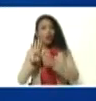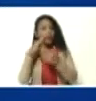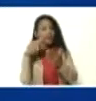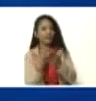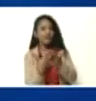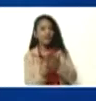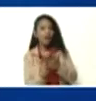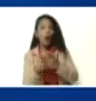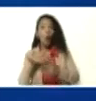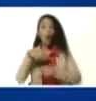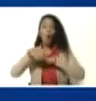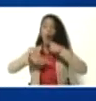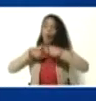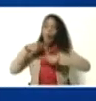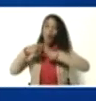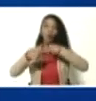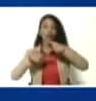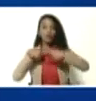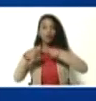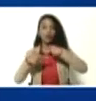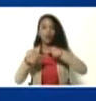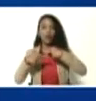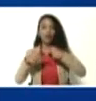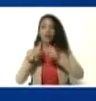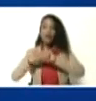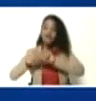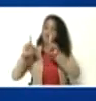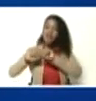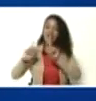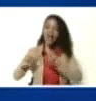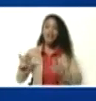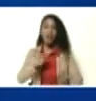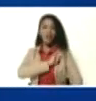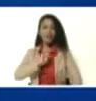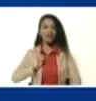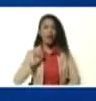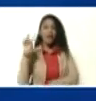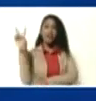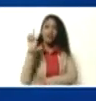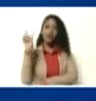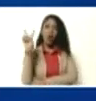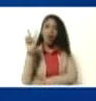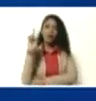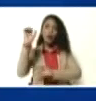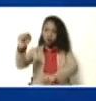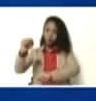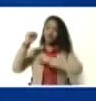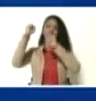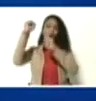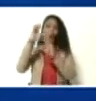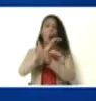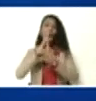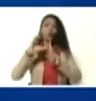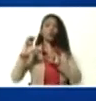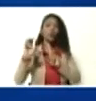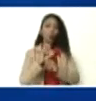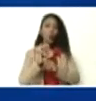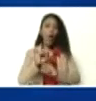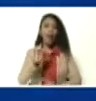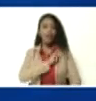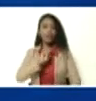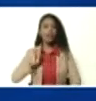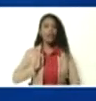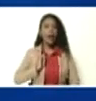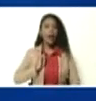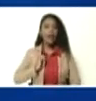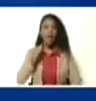el colorido de la diversidad, de la identidad venezolana. Ha triunfado la cultura, la identidad